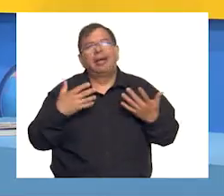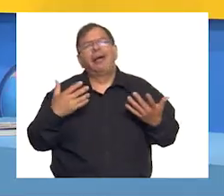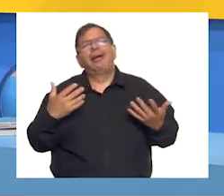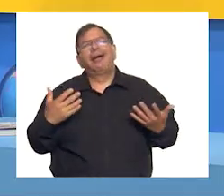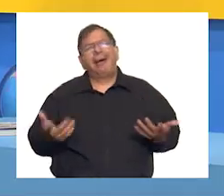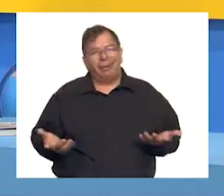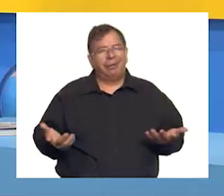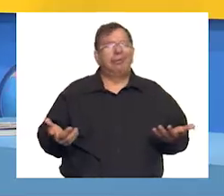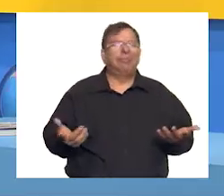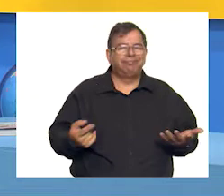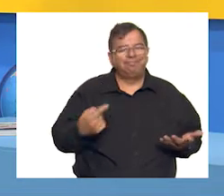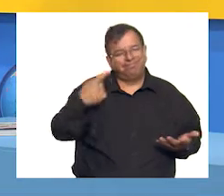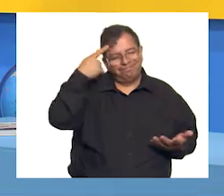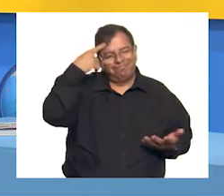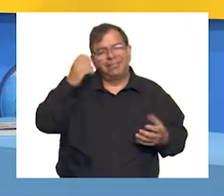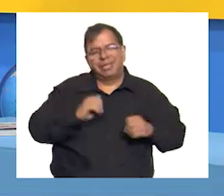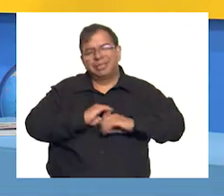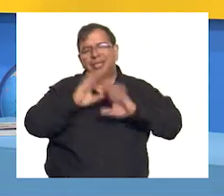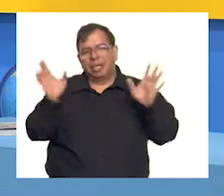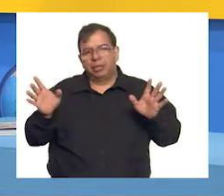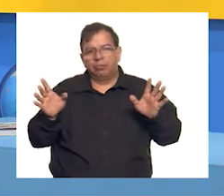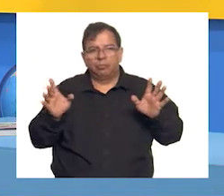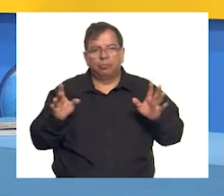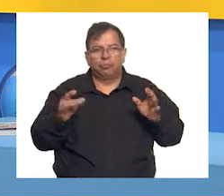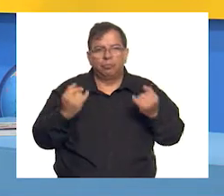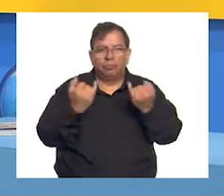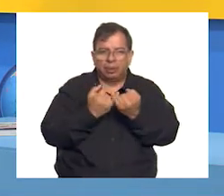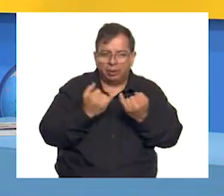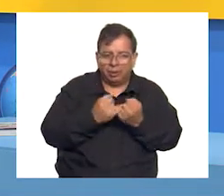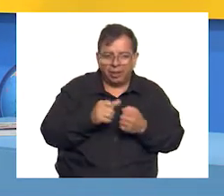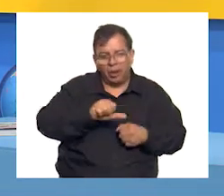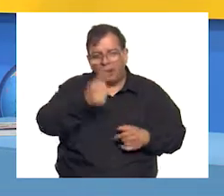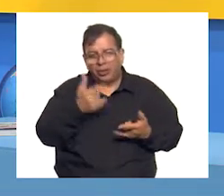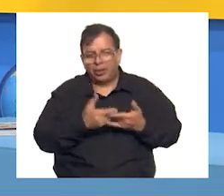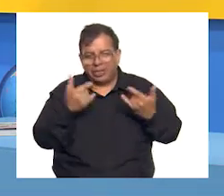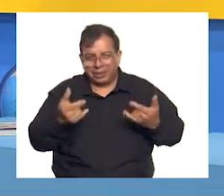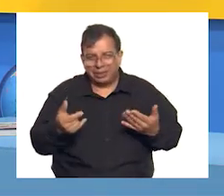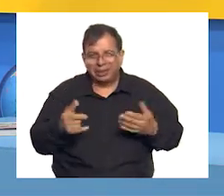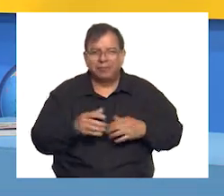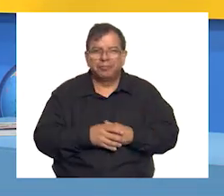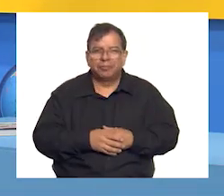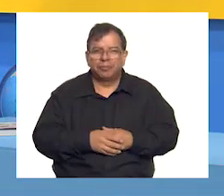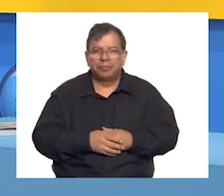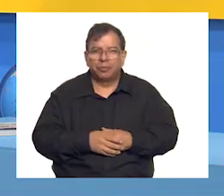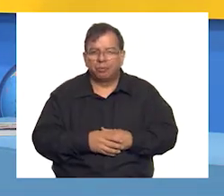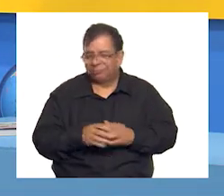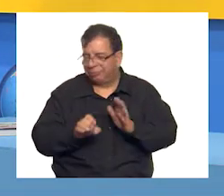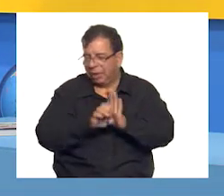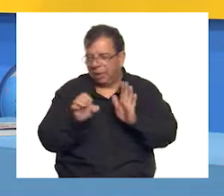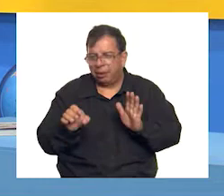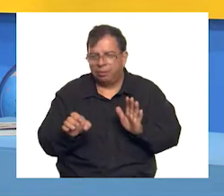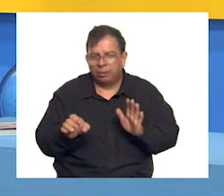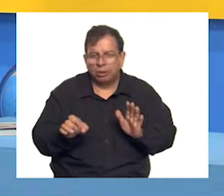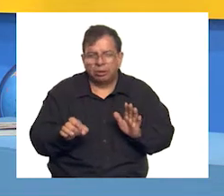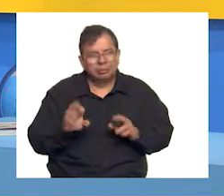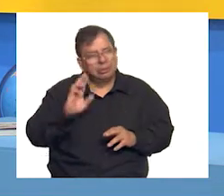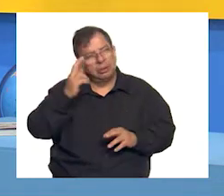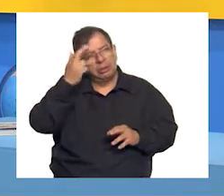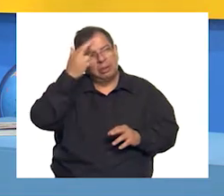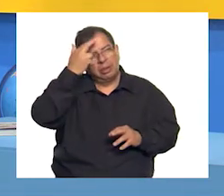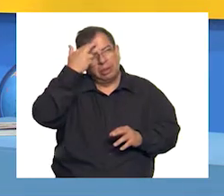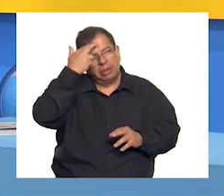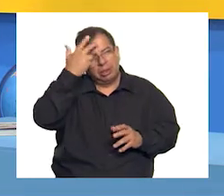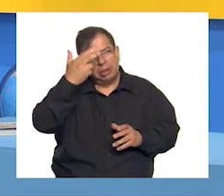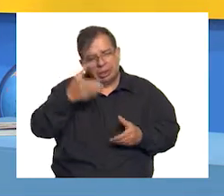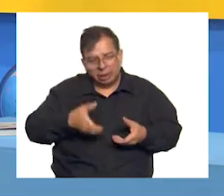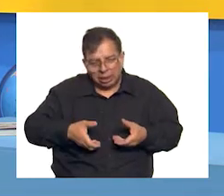más claro. Y lo mismo podríamos hacer con la otra leyenda que narró el cuentacuentos. Por ejemplo, me viene a la mente la leyenda